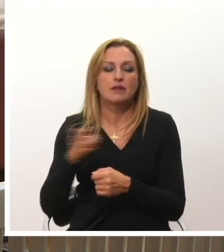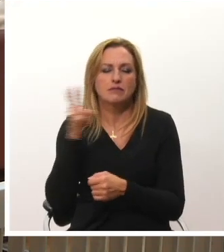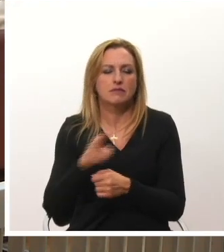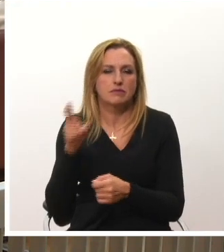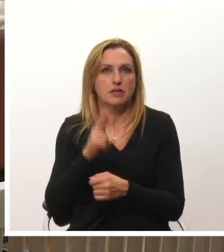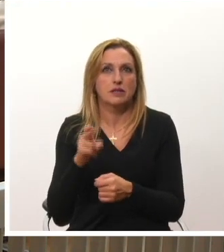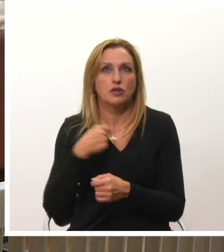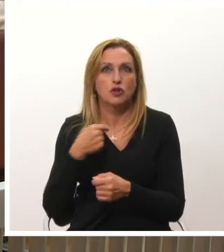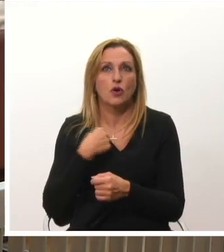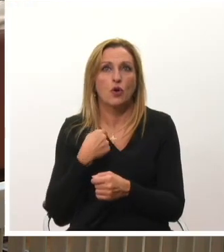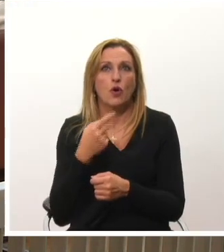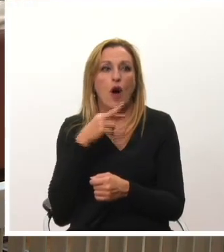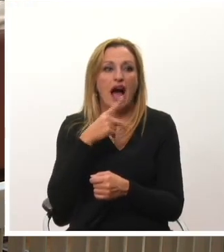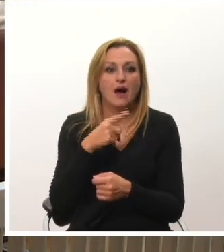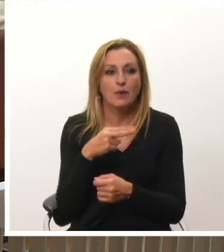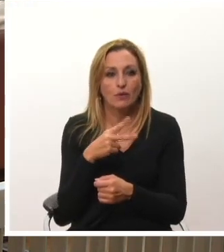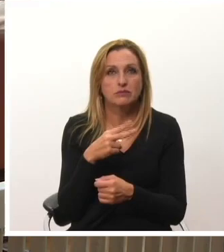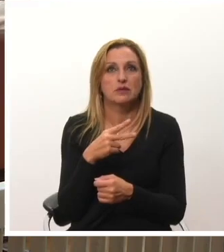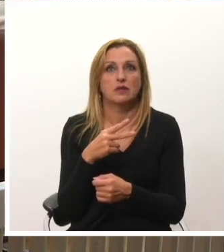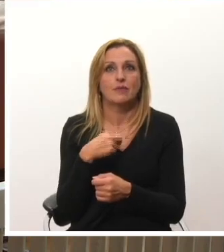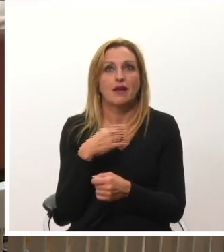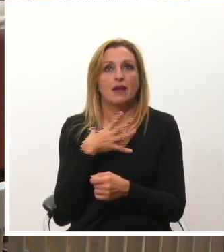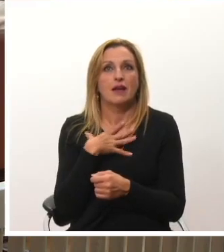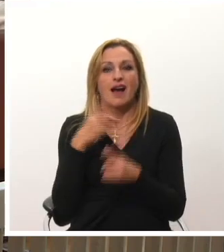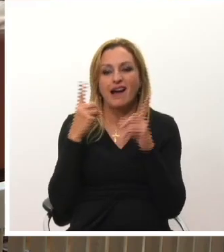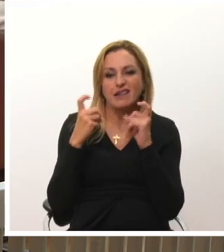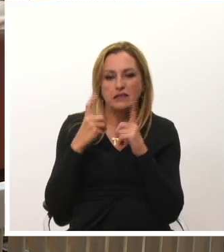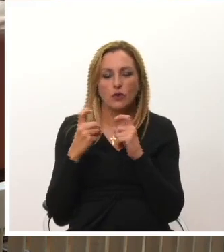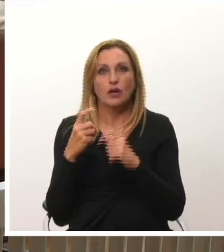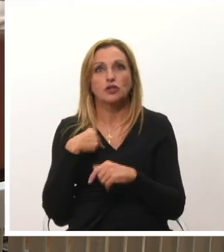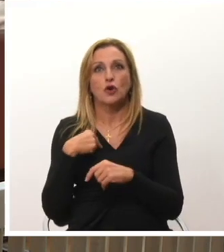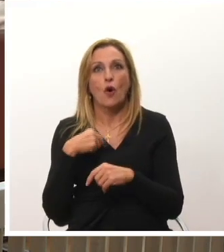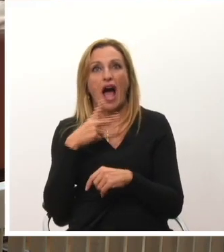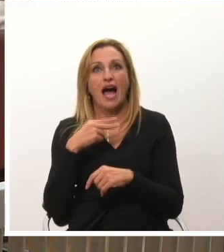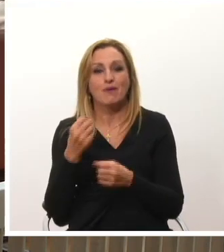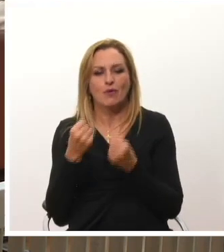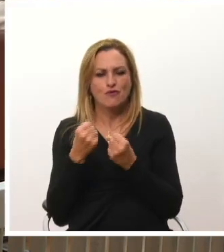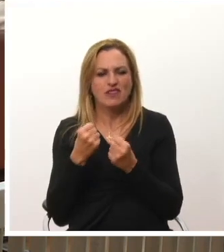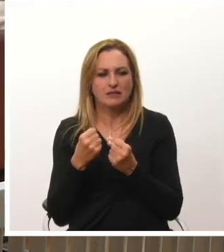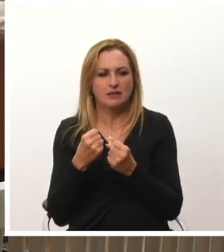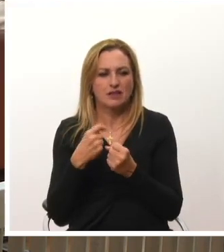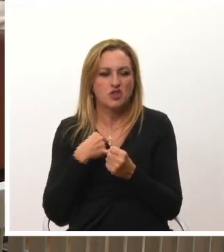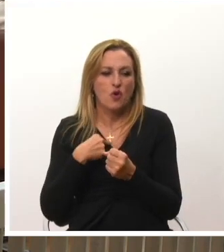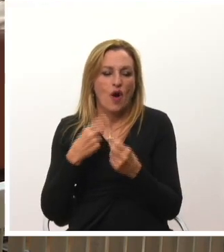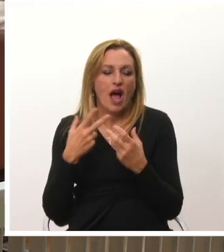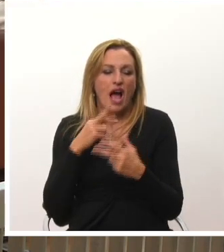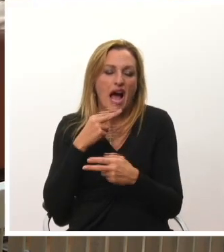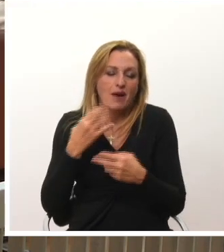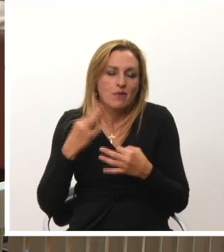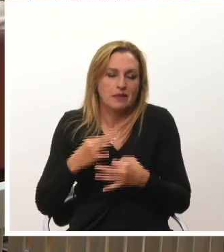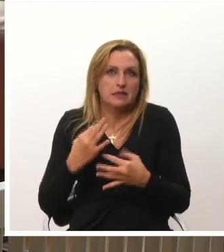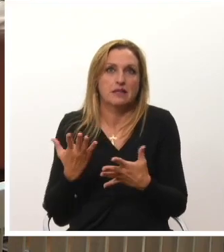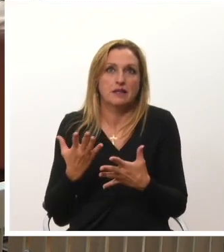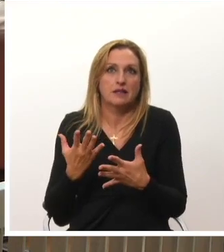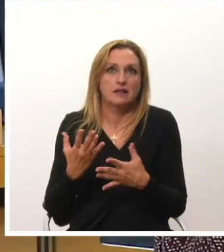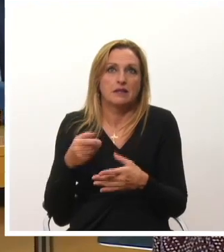me da la gana no no me hagas así no me hagas Así que no que yo hablo Es que hablo fuerte y hasta qué le vamos a hacer Bueno bueno pues